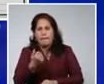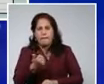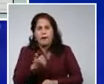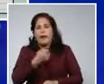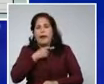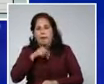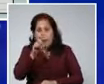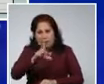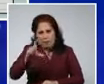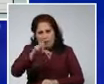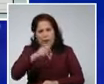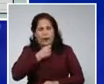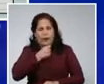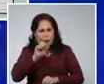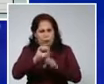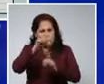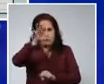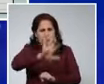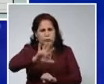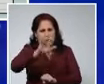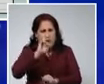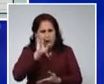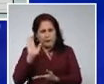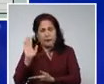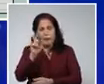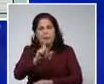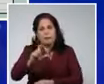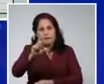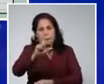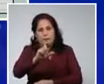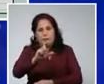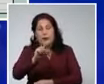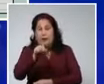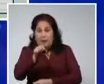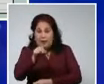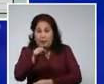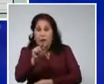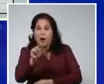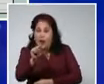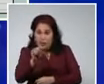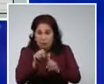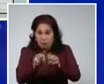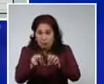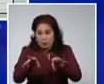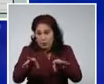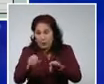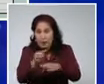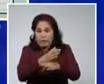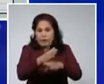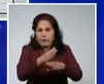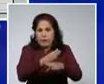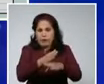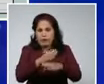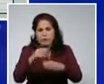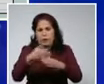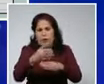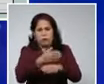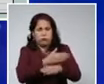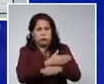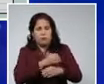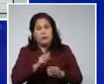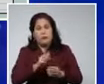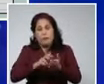Camagüey, vamos a ver el comportamiento en Camagüey por lo que ha estado ocurriendo en los últimos días. Vamos a ver ahora las